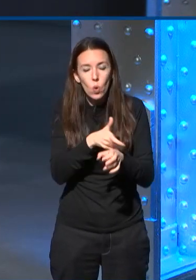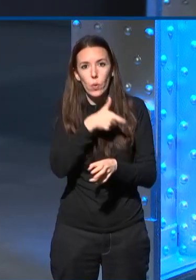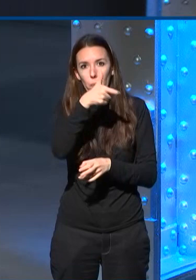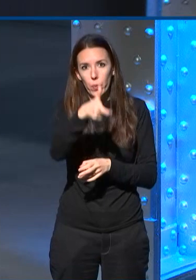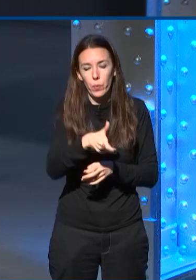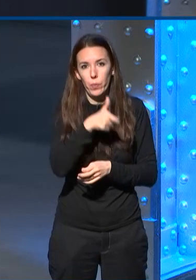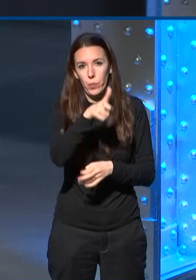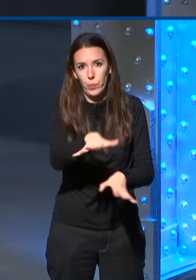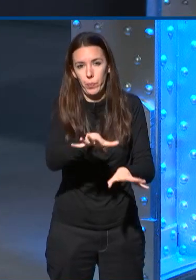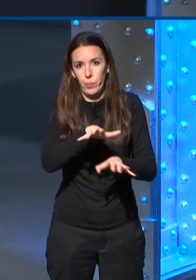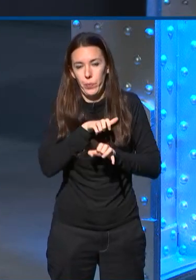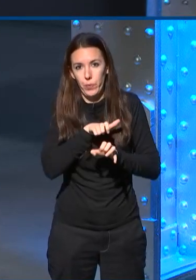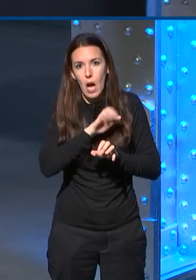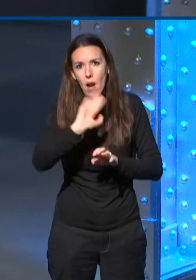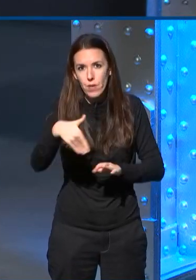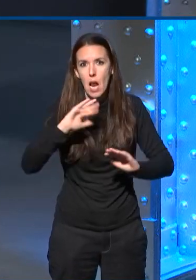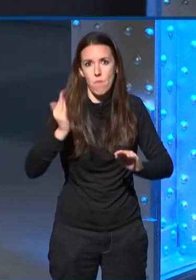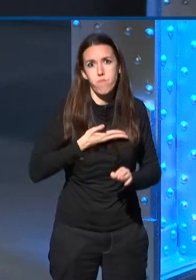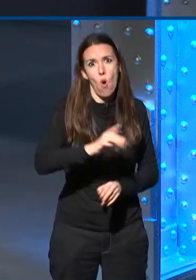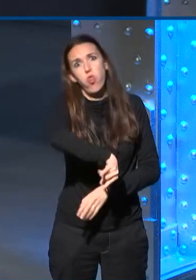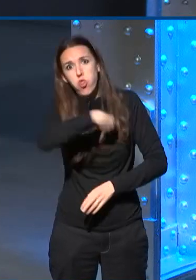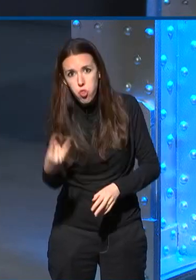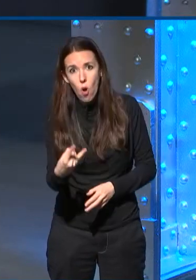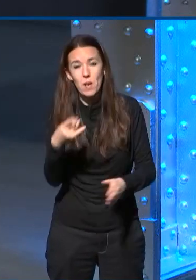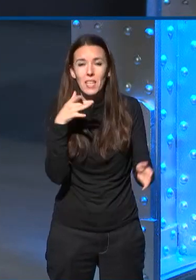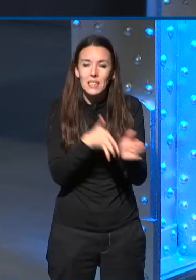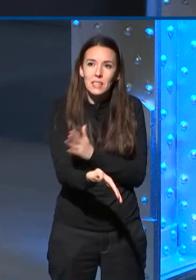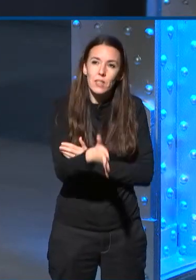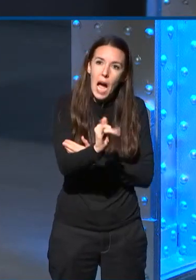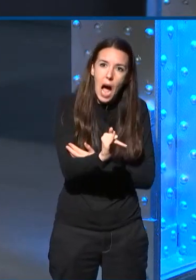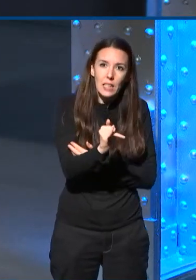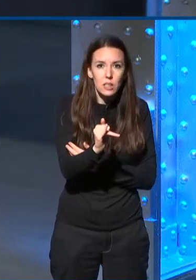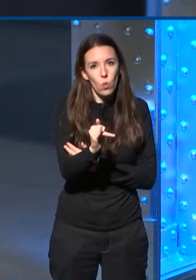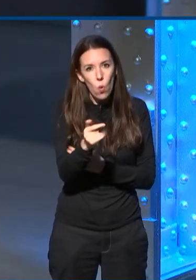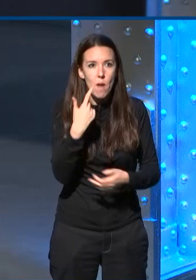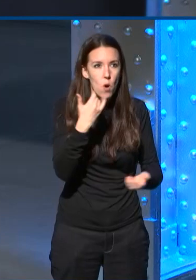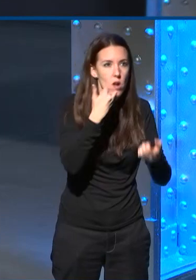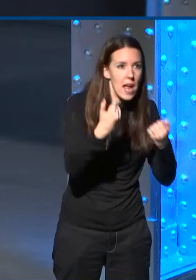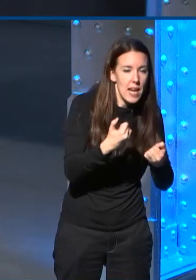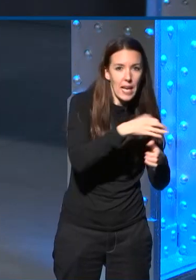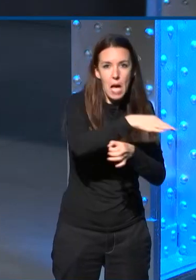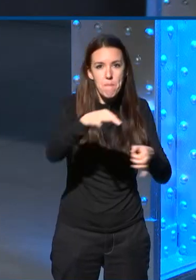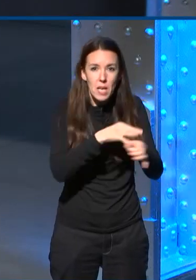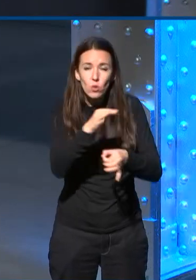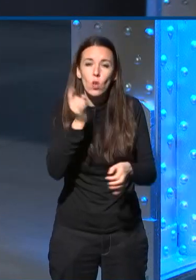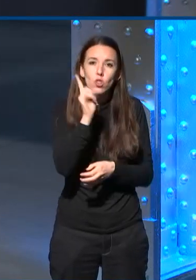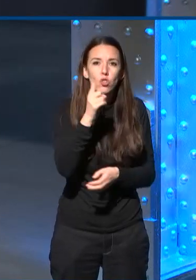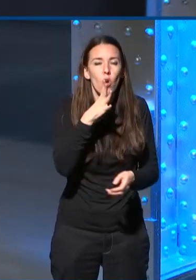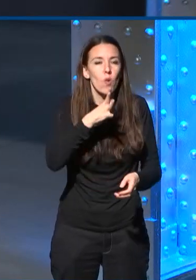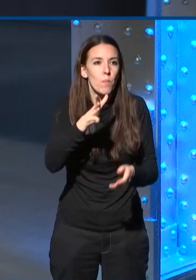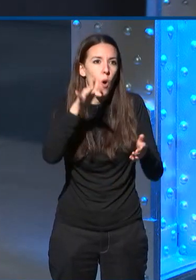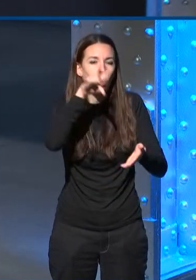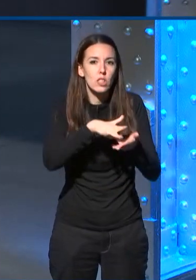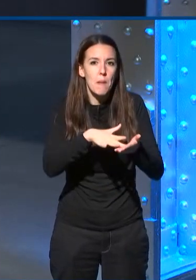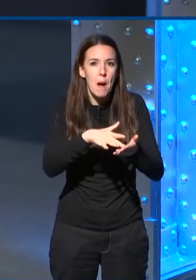través de mi cuerpo y genera mucho más daño. O sea que hay una especie de balance con la energía de las partículas que no es solamente cuestión de